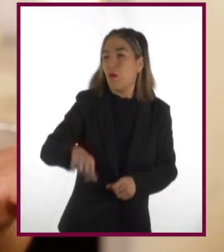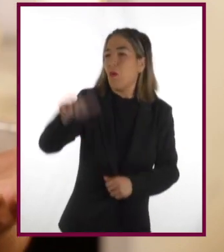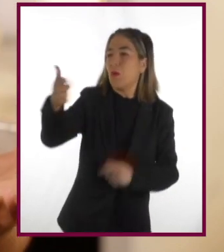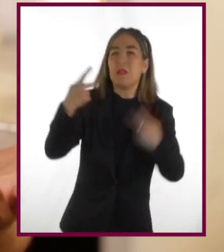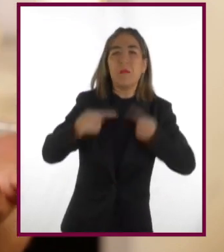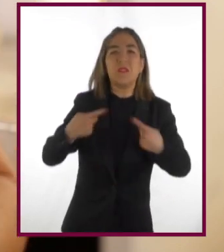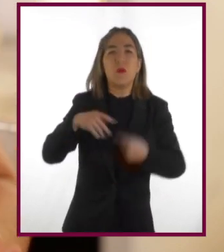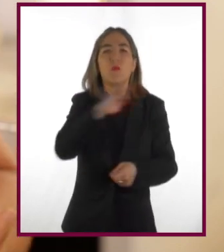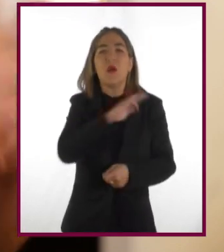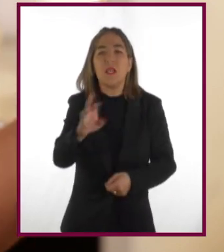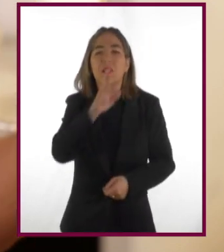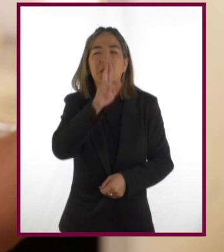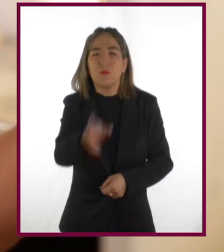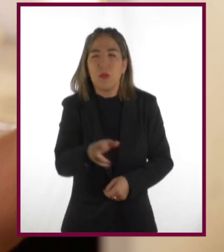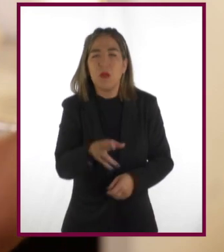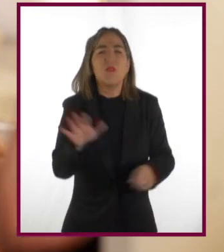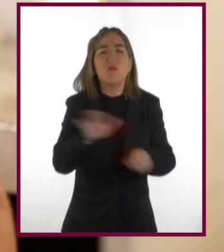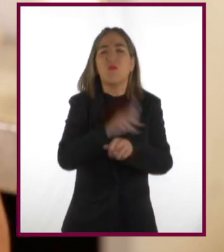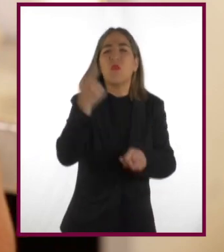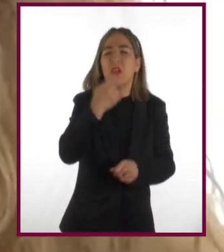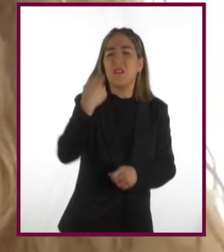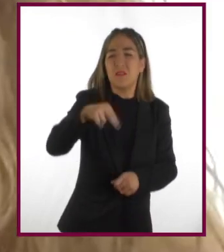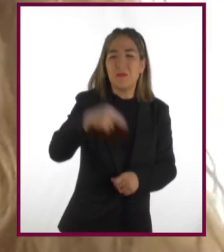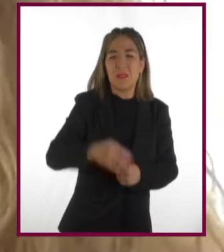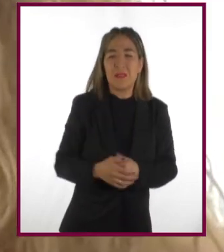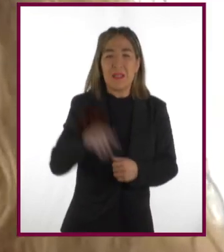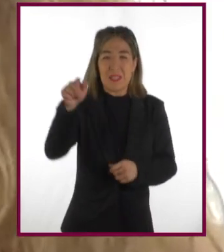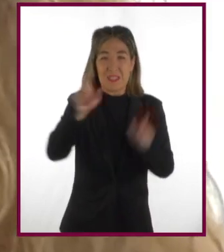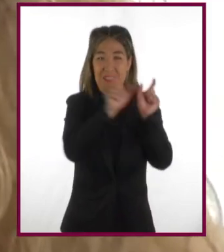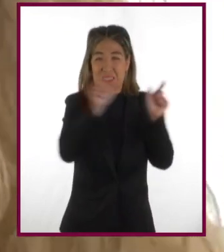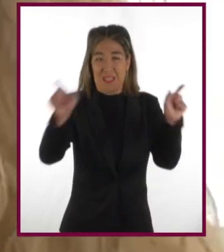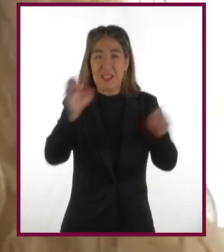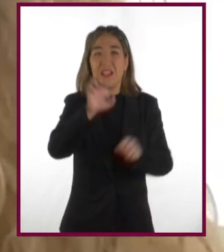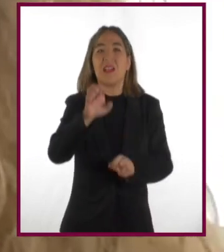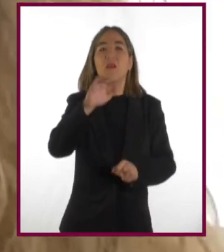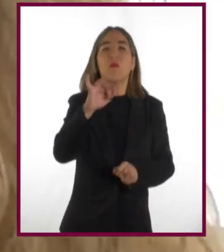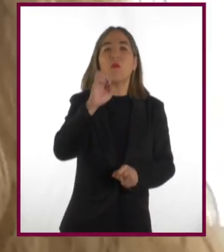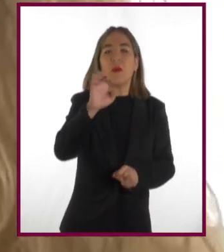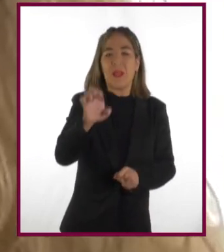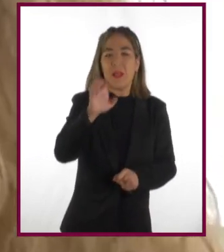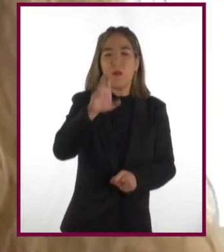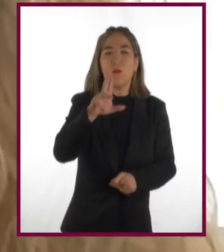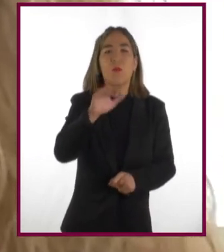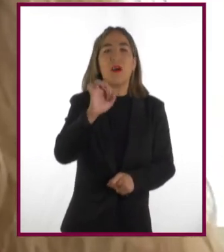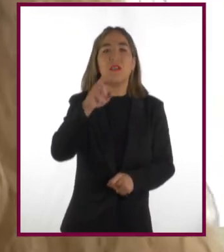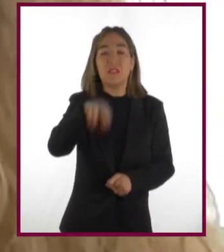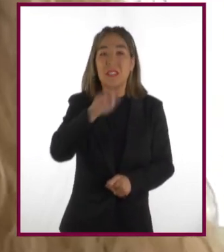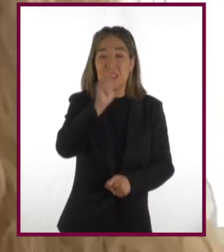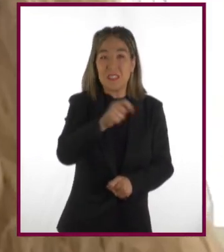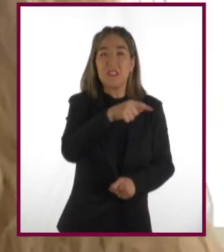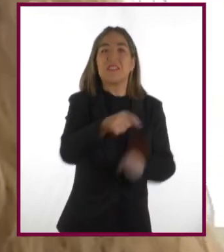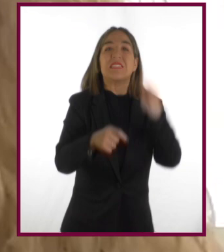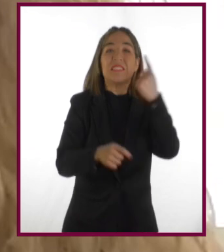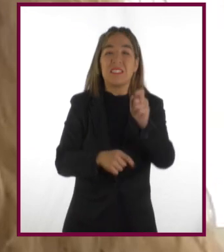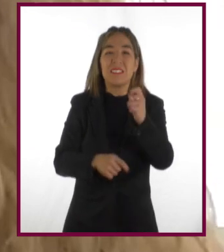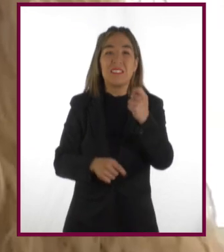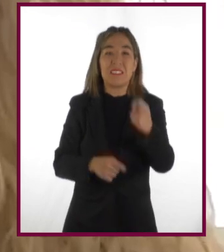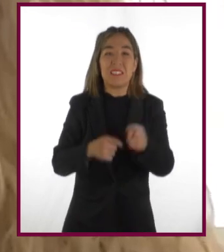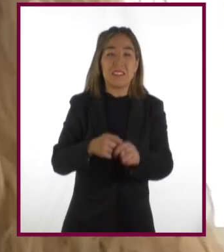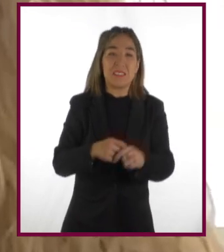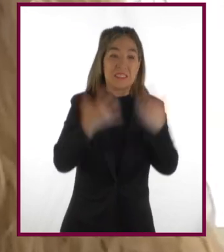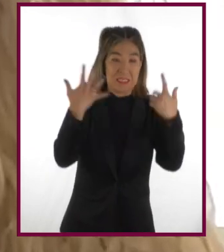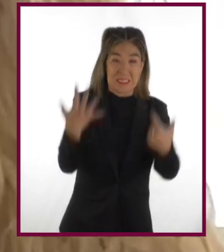alguien pudiera resolverlos? ¿Y por qué se le denomina así? Las ecuaciones de Navier-Stokes son uno de los 7